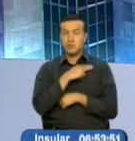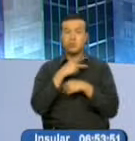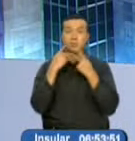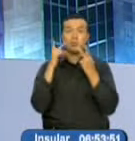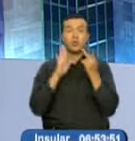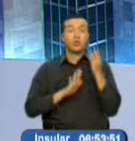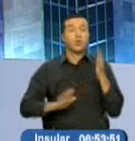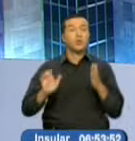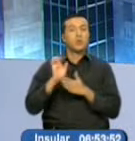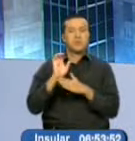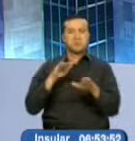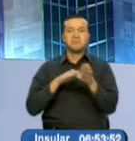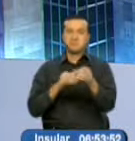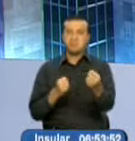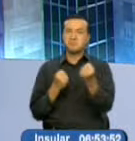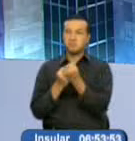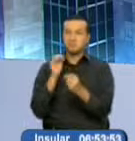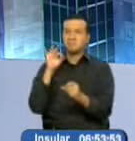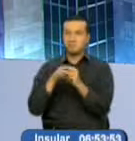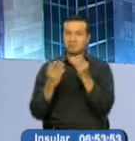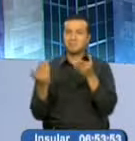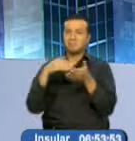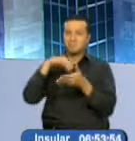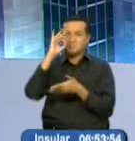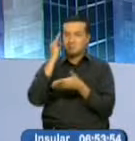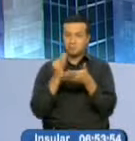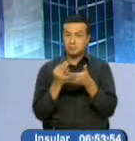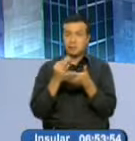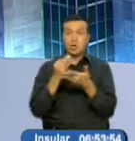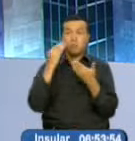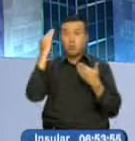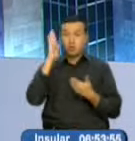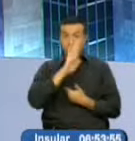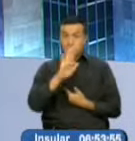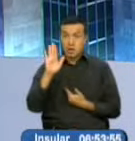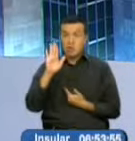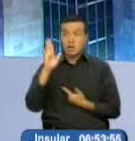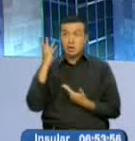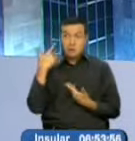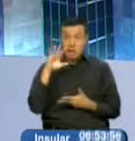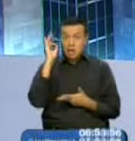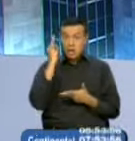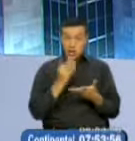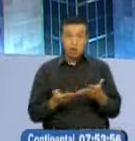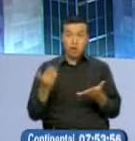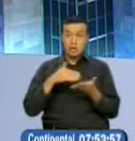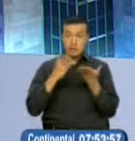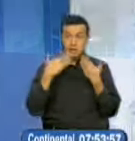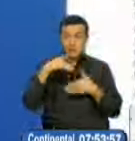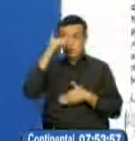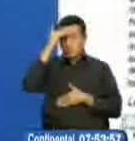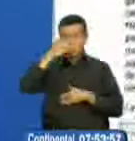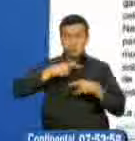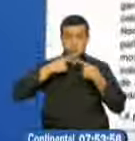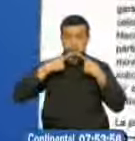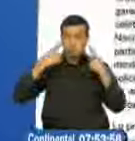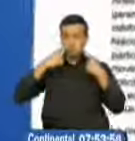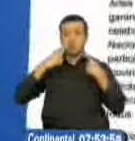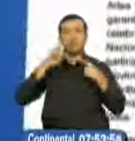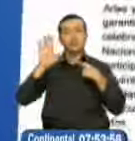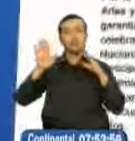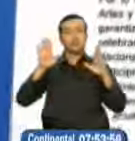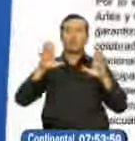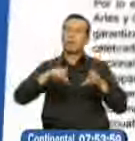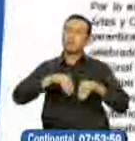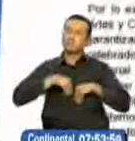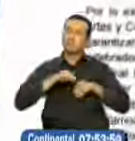del país, respaldan el recuento de votos. Piden a los actores políticos respetar los resultados que arroje esta gestión. En un primer comunicado